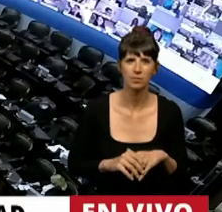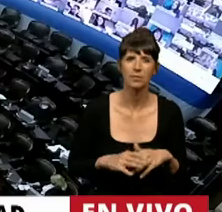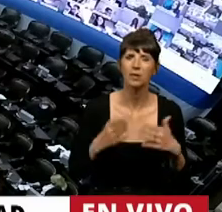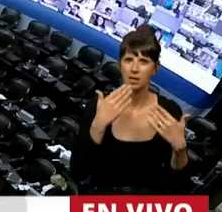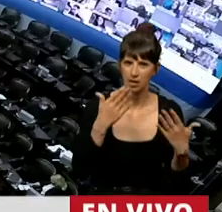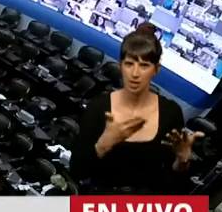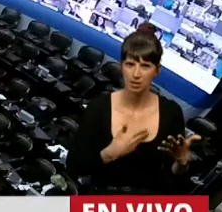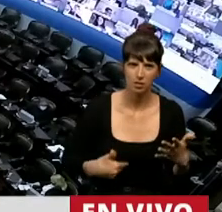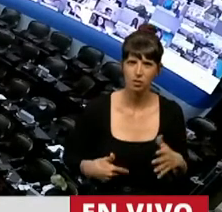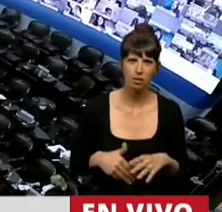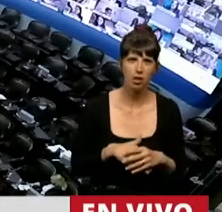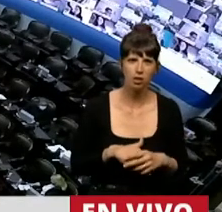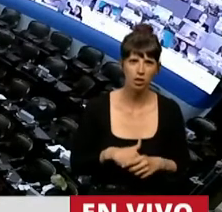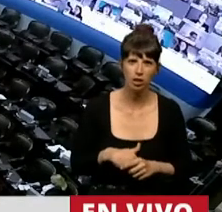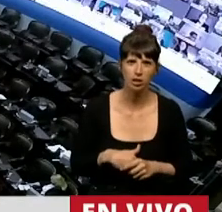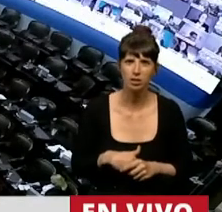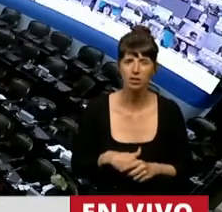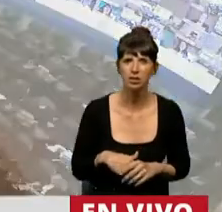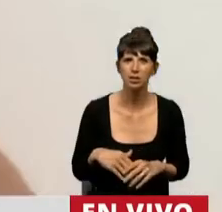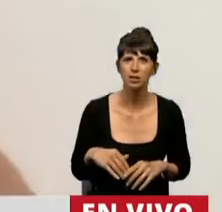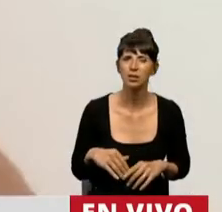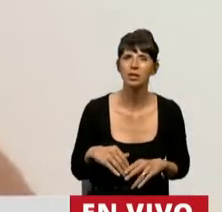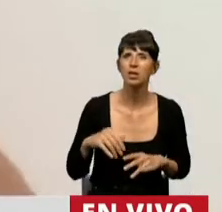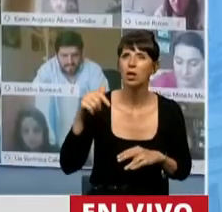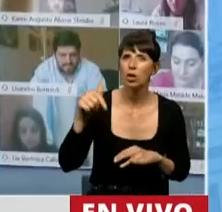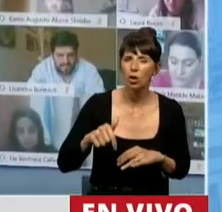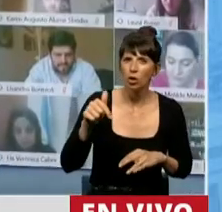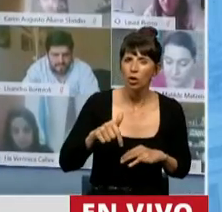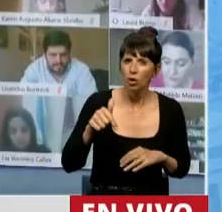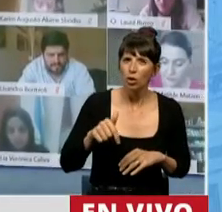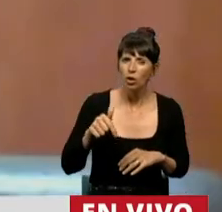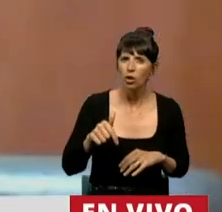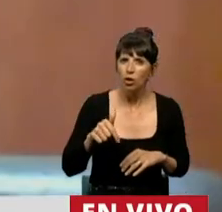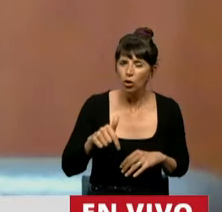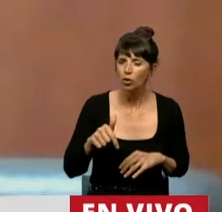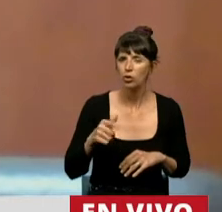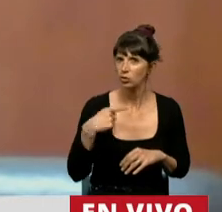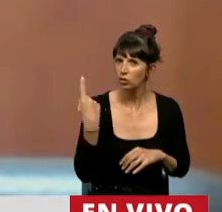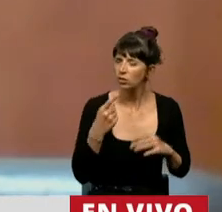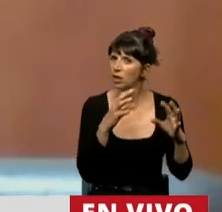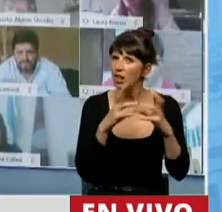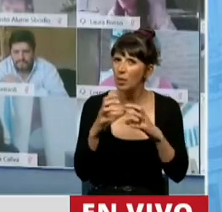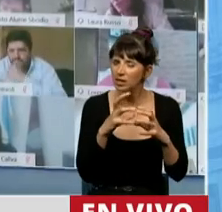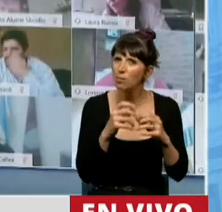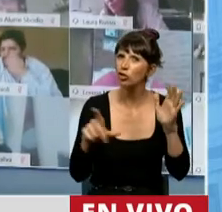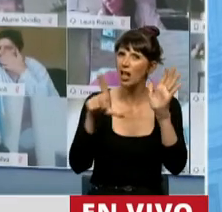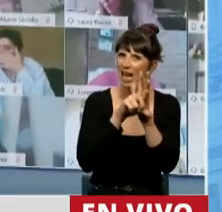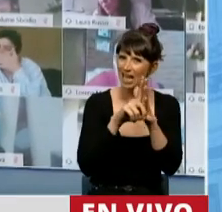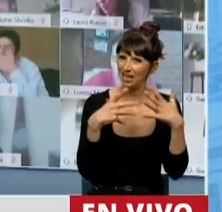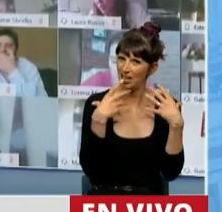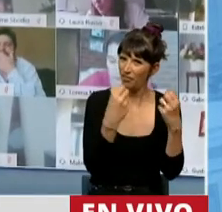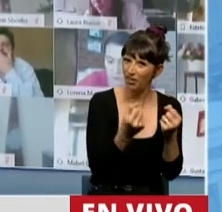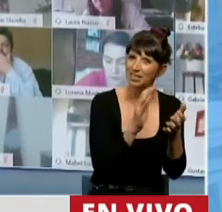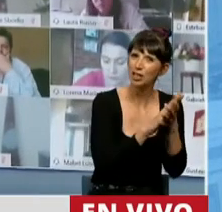Gracias, señor presidente. Hoy la ocasión nos encuentra debatiendo la Ley de Defensa del Fondo de Garantía